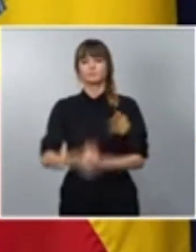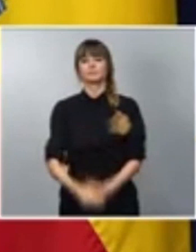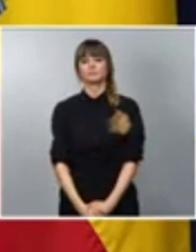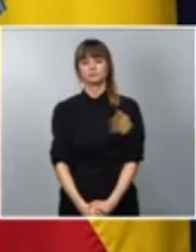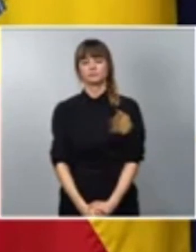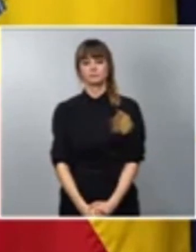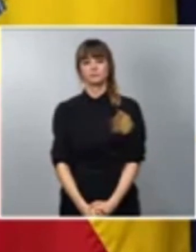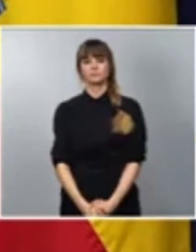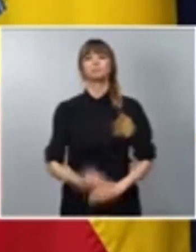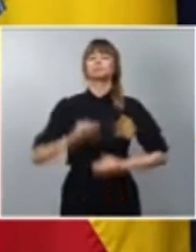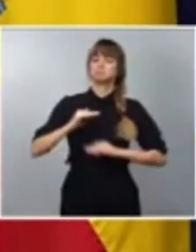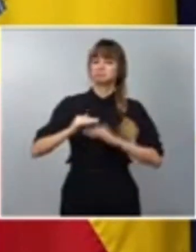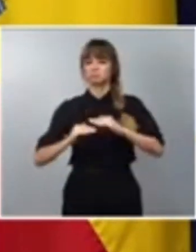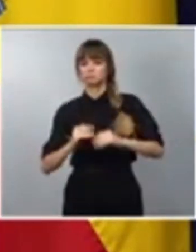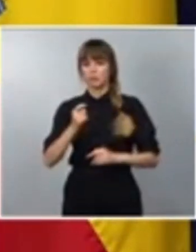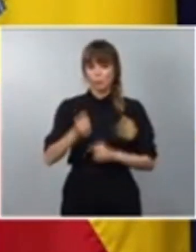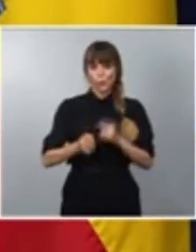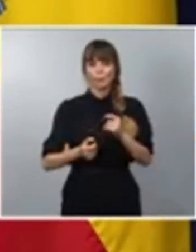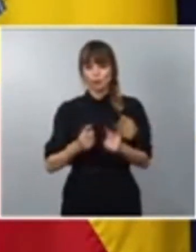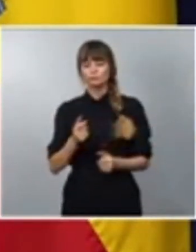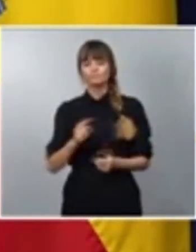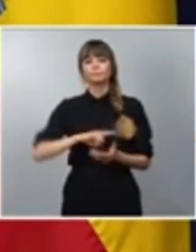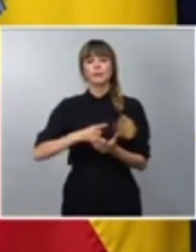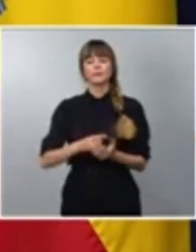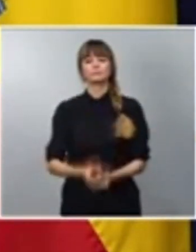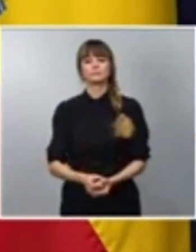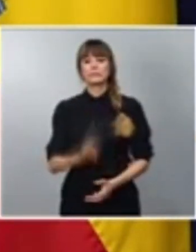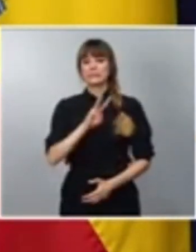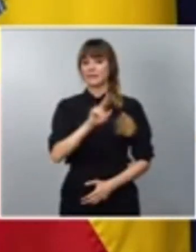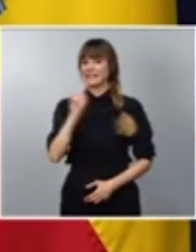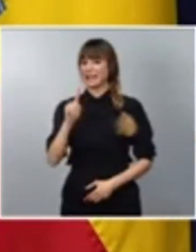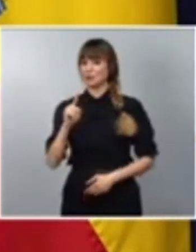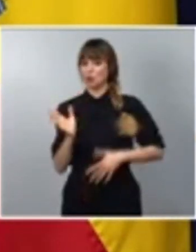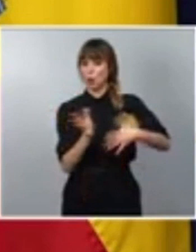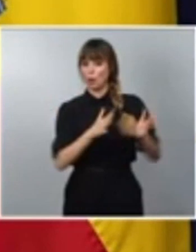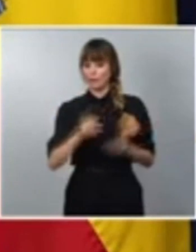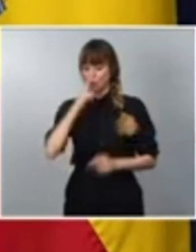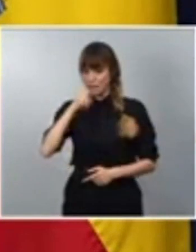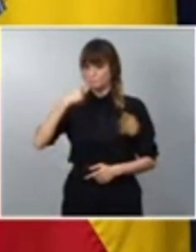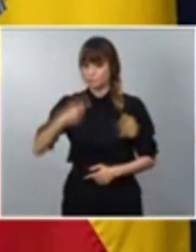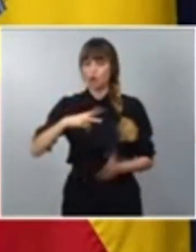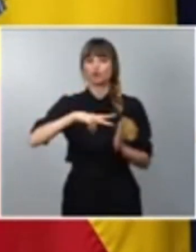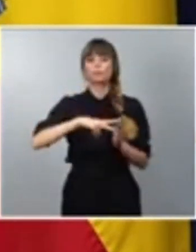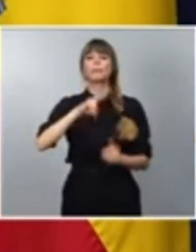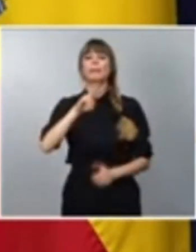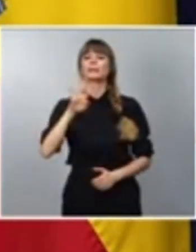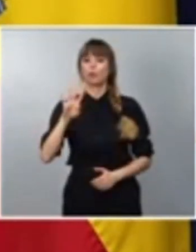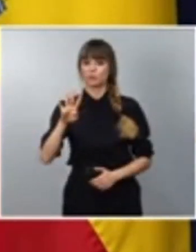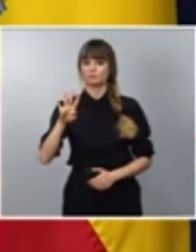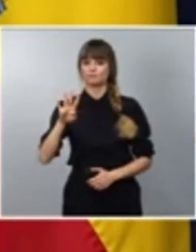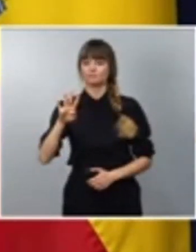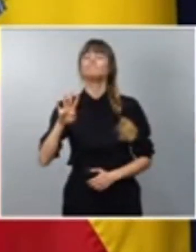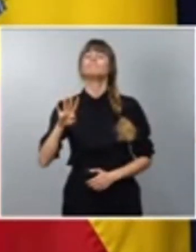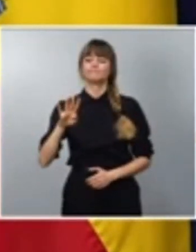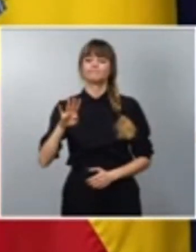ese margen progresivo de poner en marcha este plan el 31 de marzo del próximo año del 2024 tendrán que volver a pasar